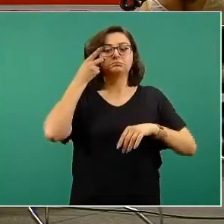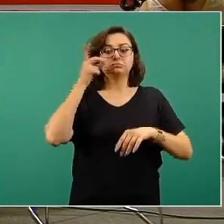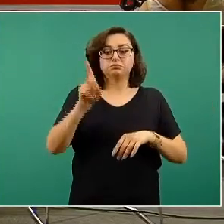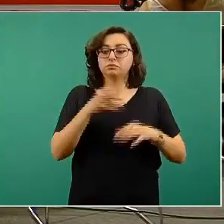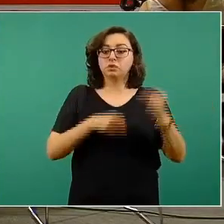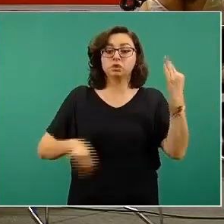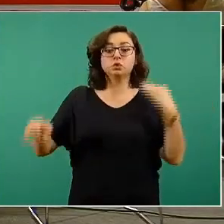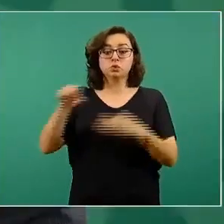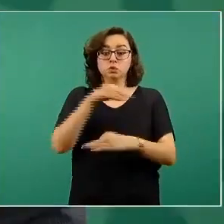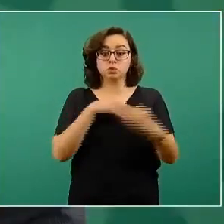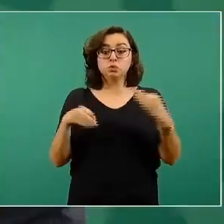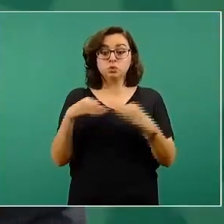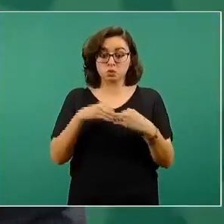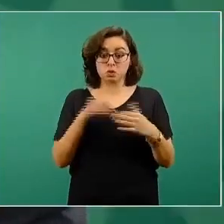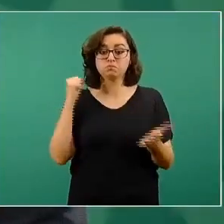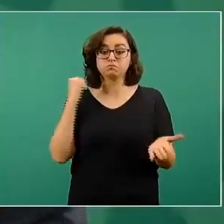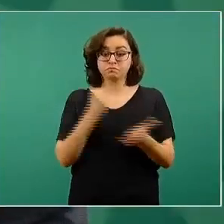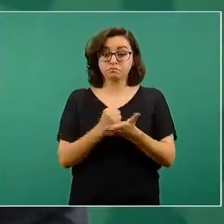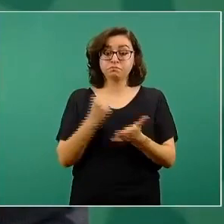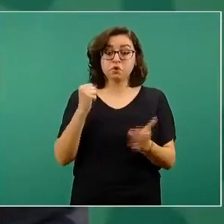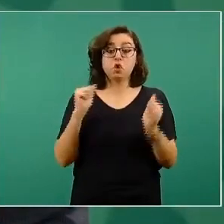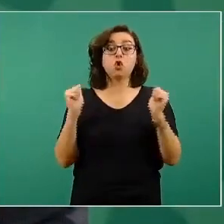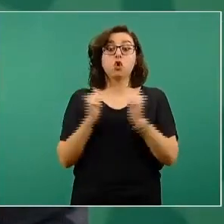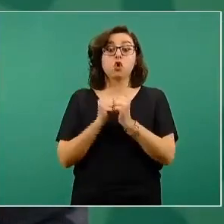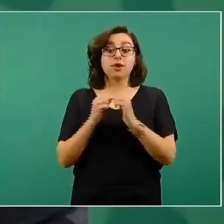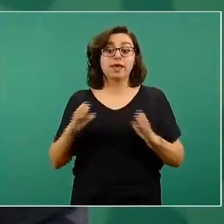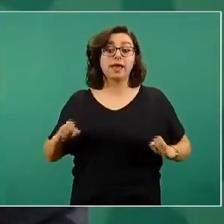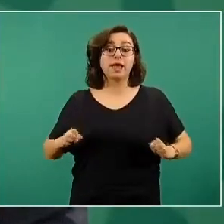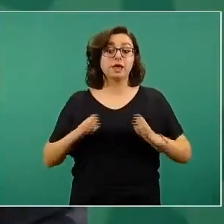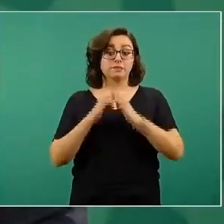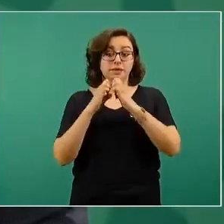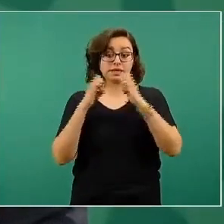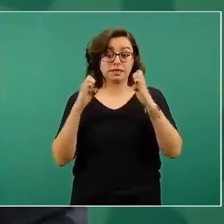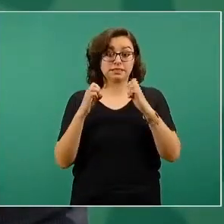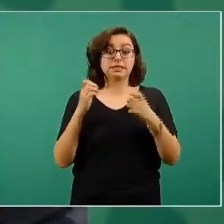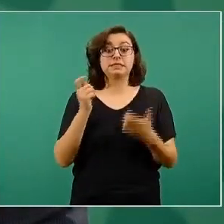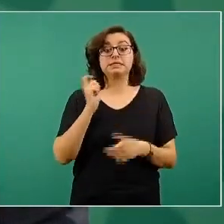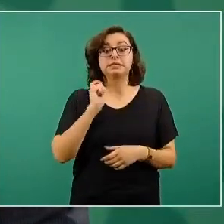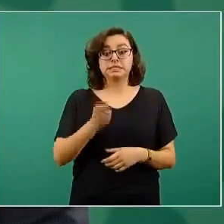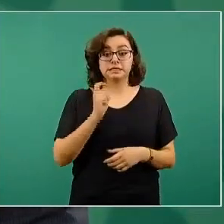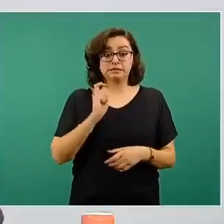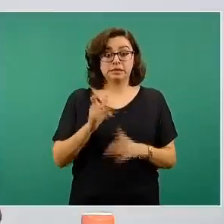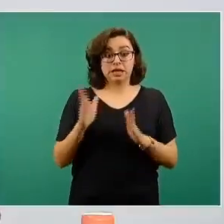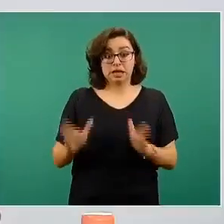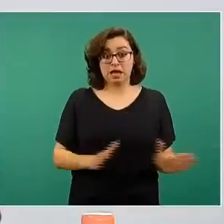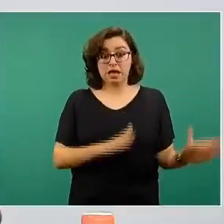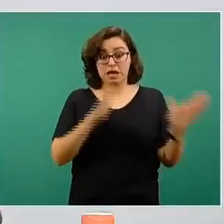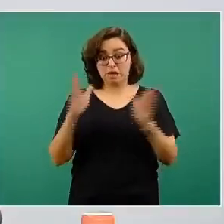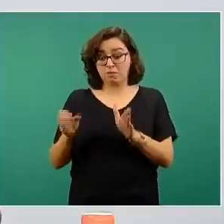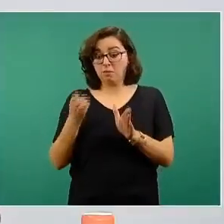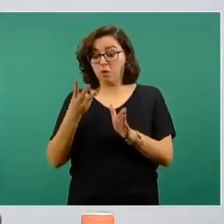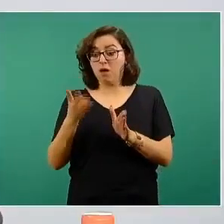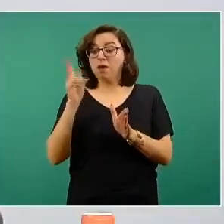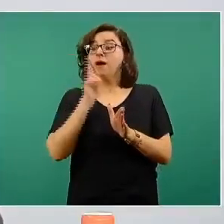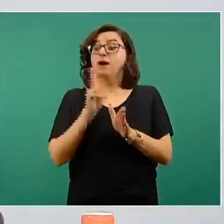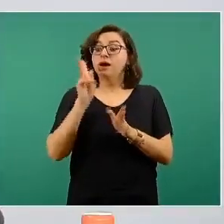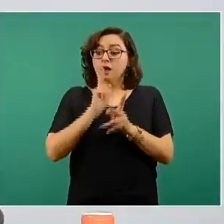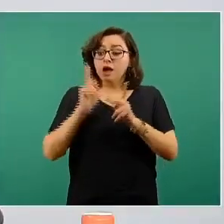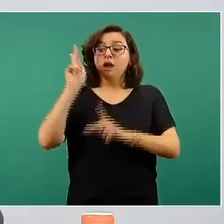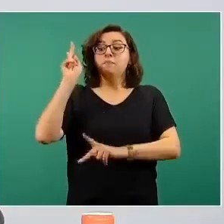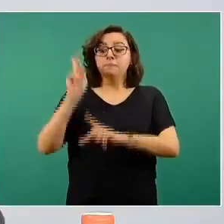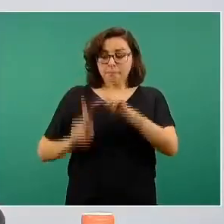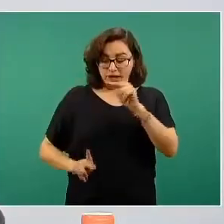bajo un marco de uso de emergencia, lo que quiere decir que los ensayos 3 de todas ellas todavía continúan, y esto es